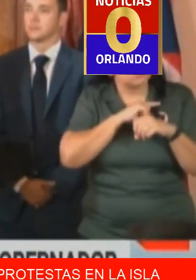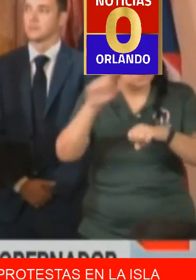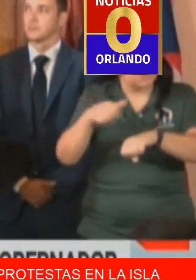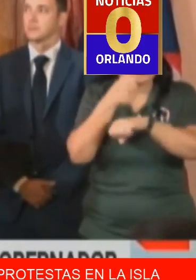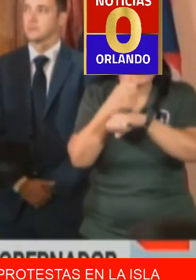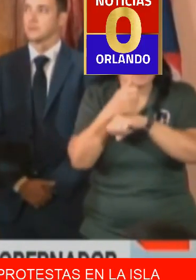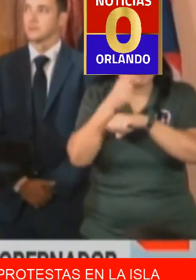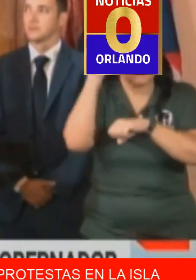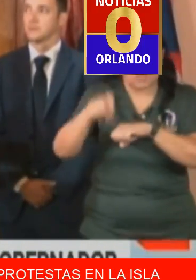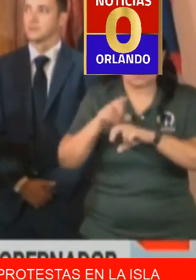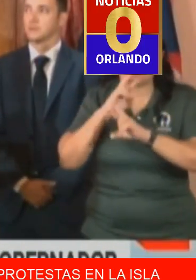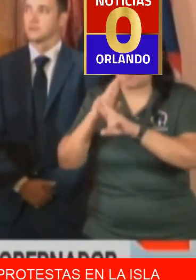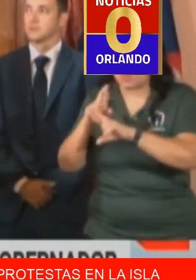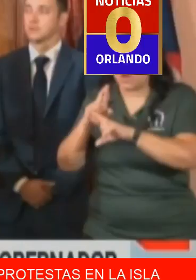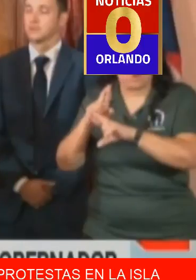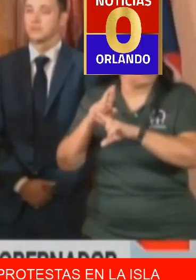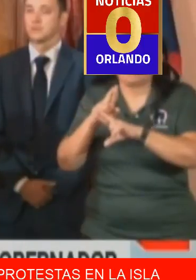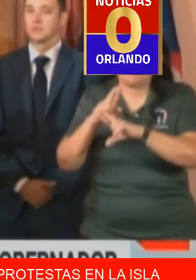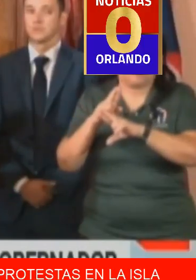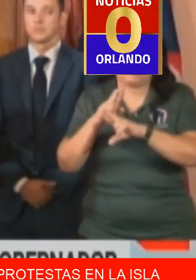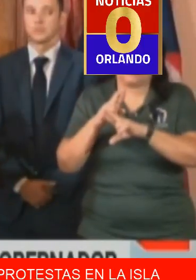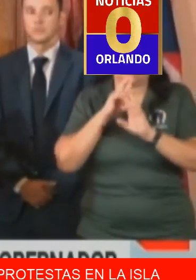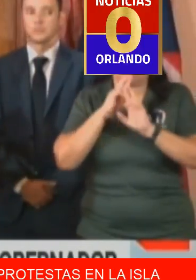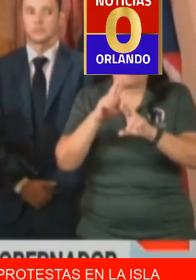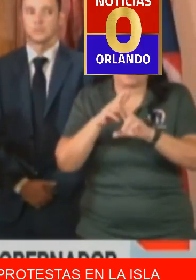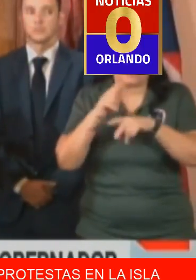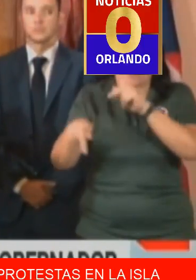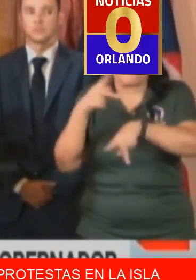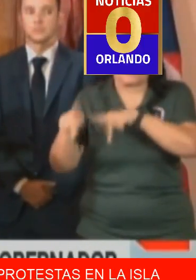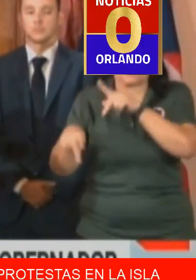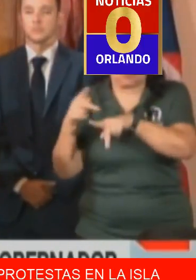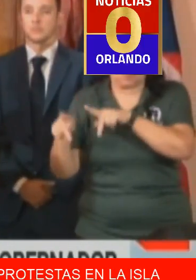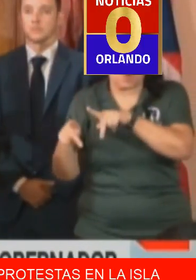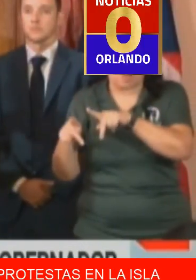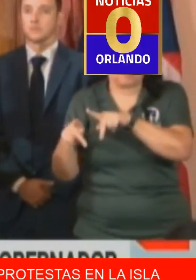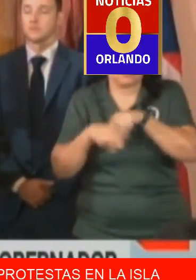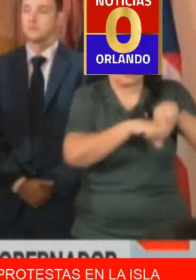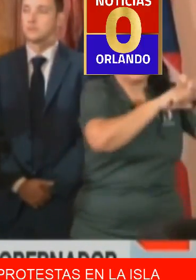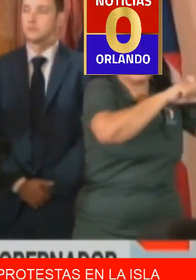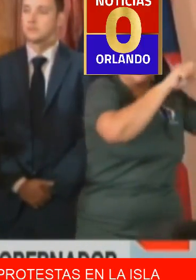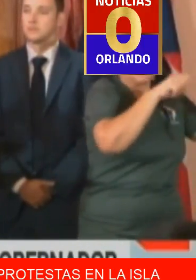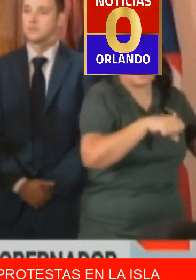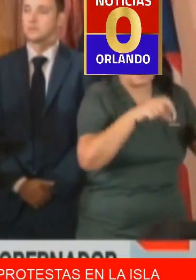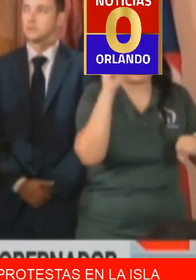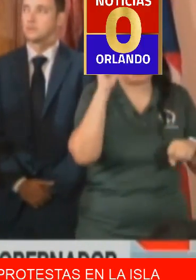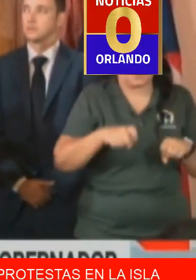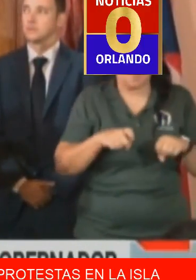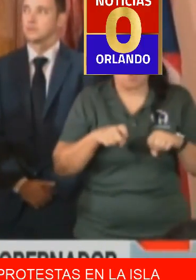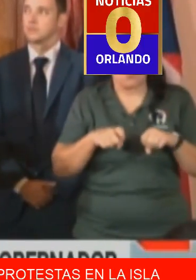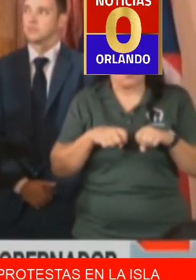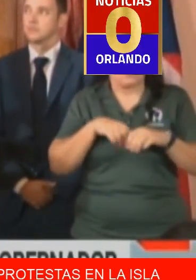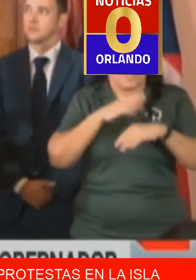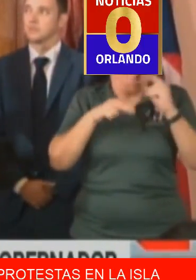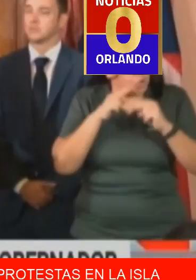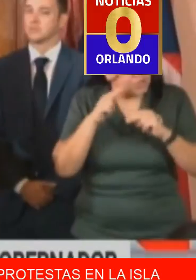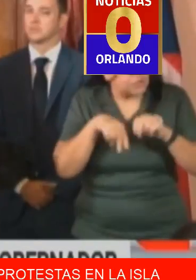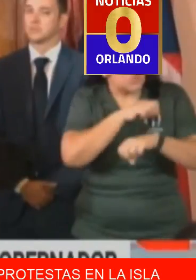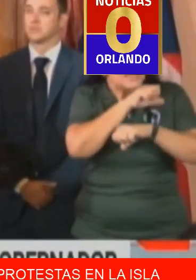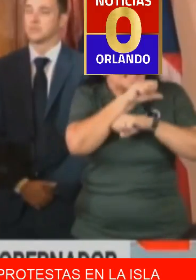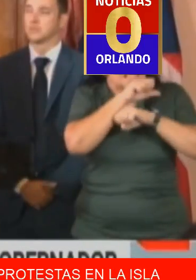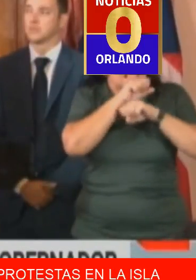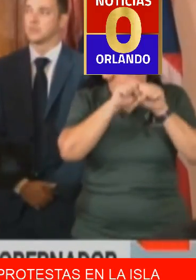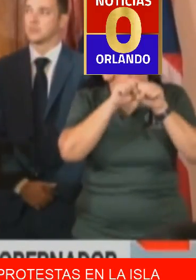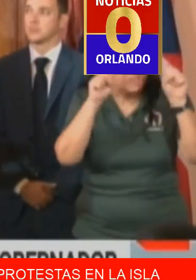sistemas, ¿verdad? No deben responder a personas en particulares. Y uno tiene que construir unos sistemas para que puedan